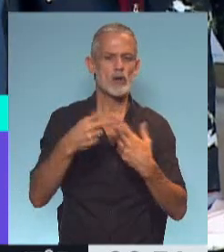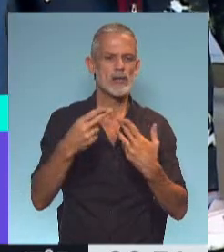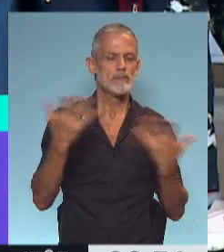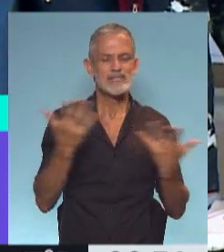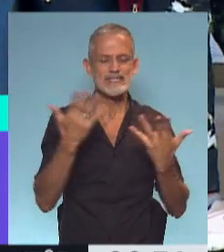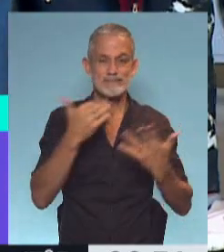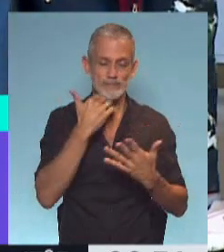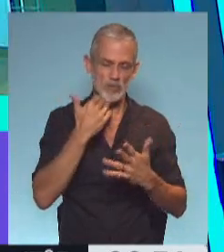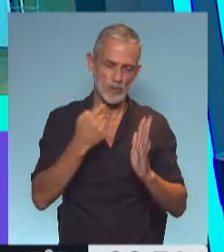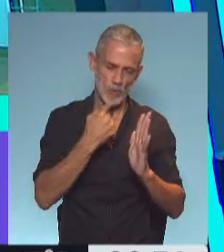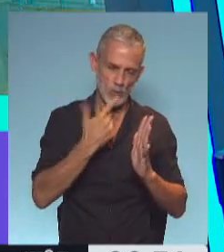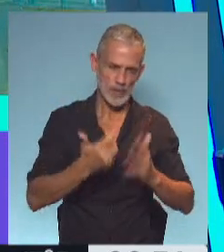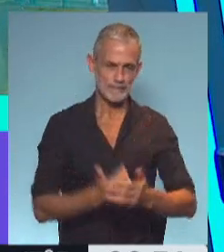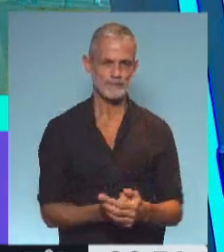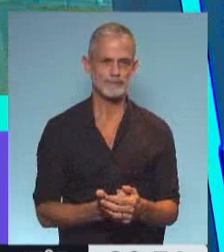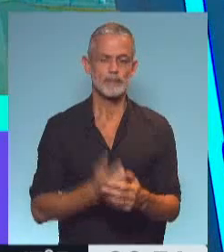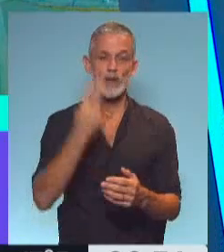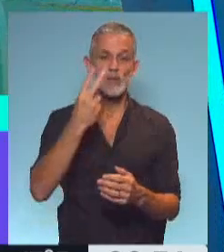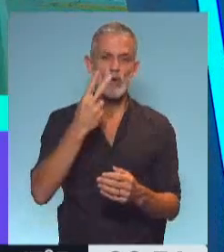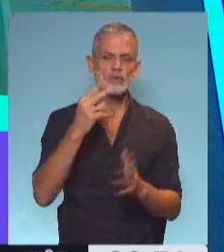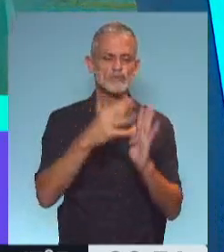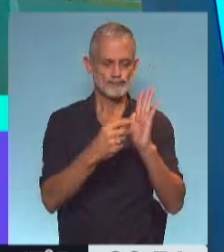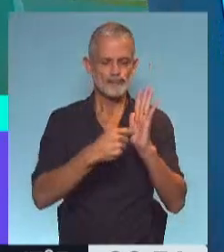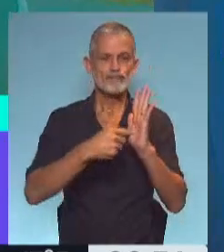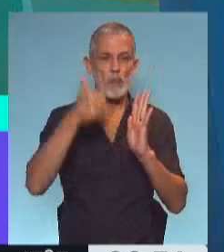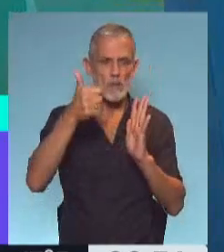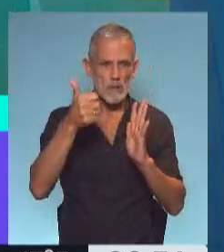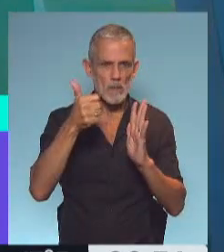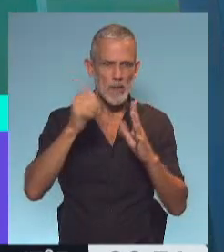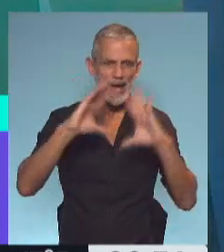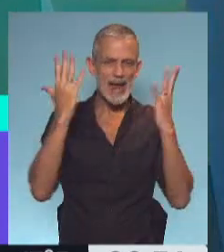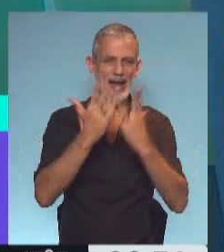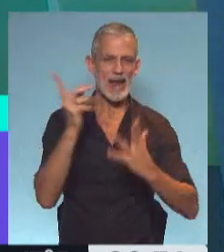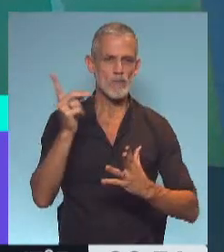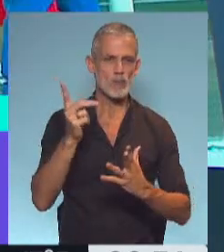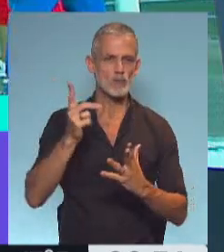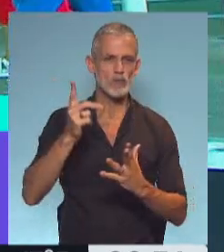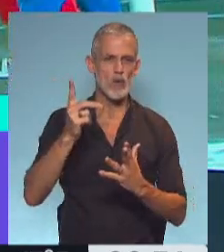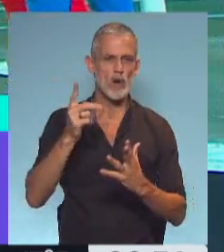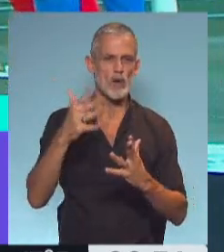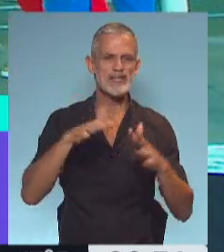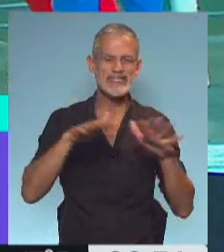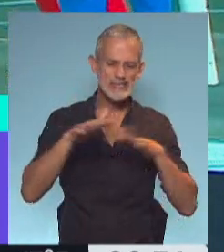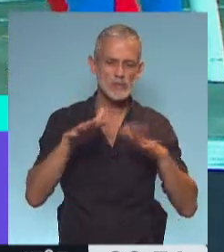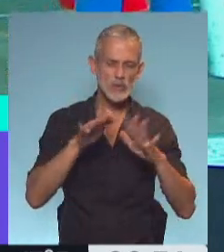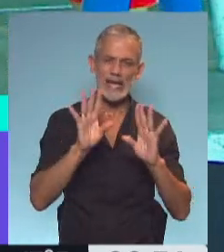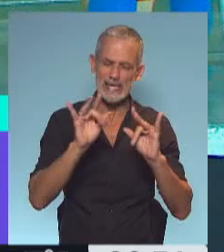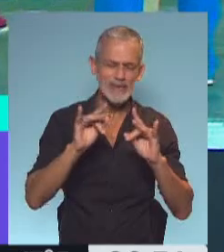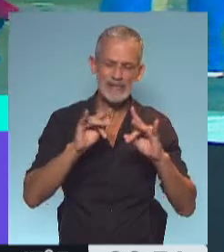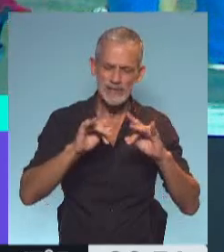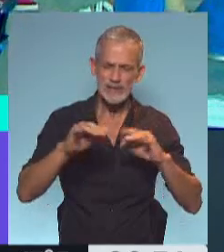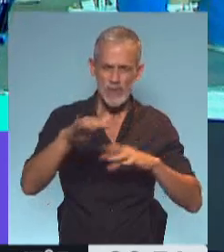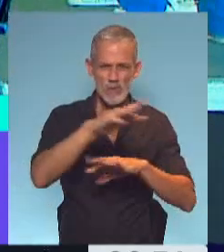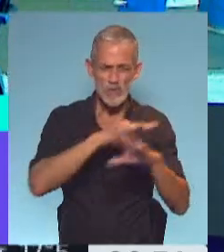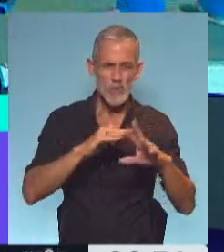las restricciones. Hay dos ejemplos exitosos en el mundo de países que han logrado, después de situaciones muy catastróficas